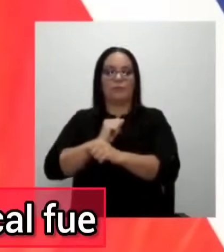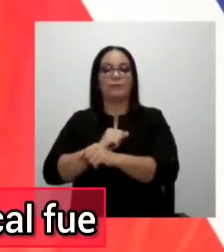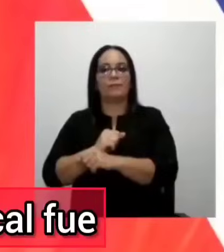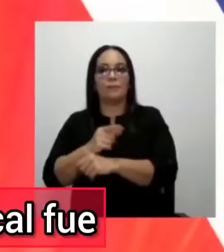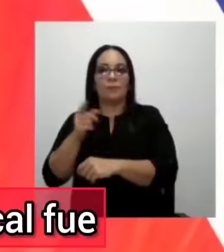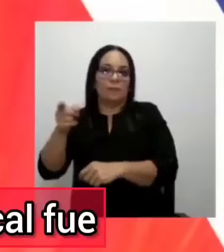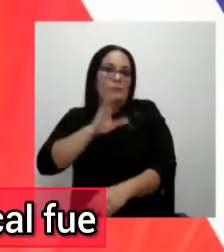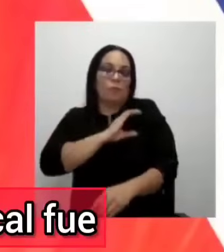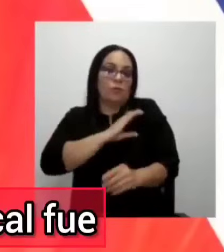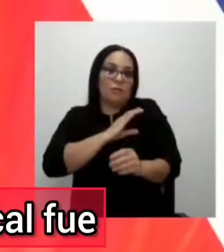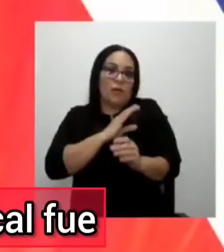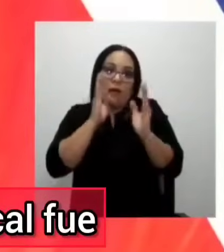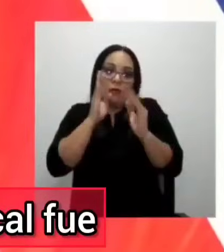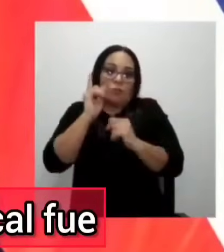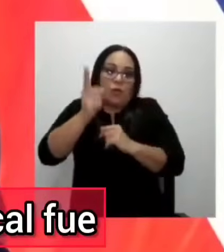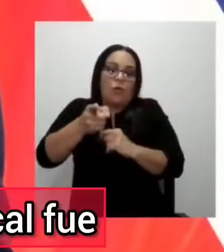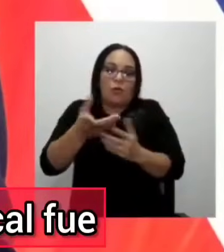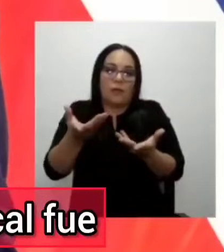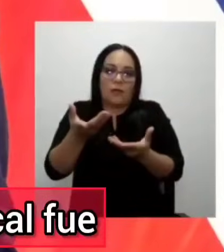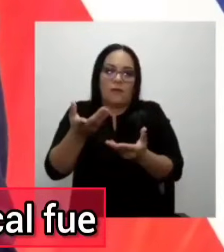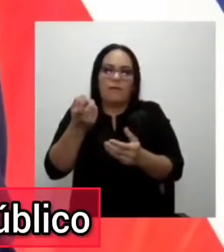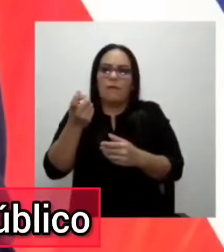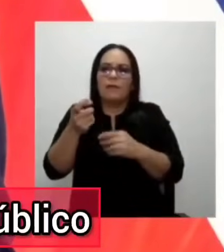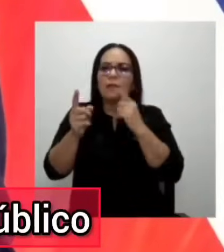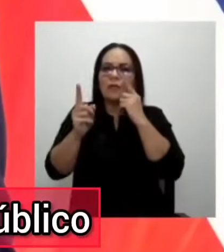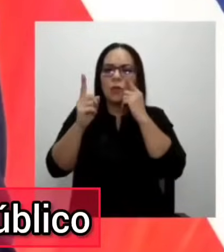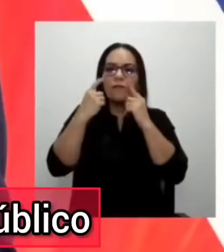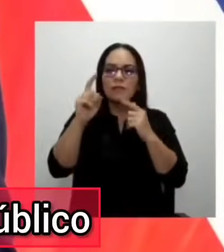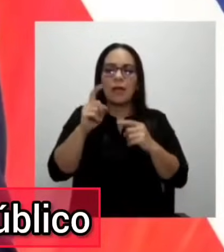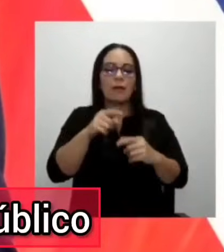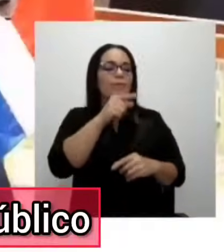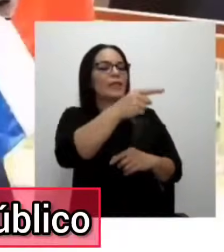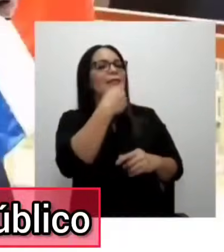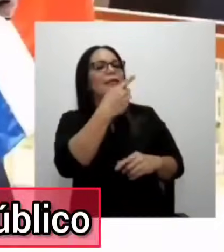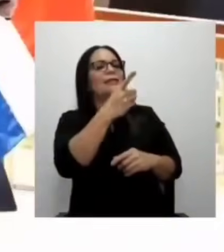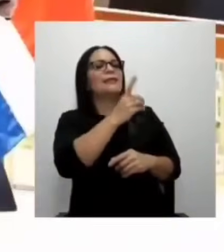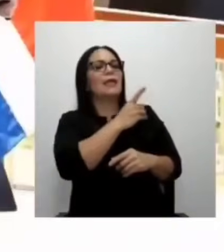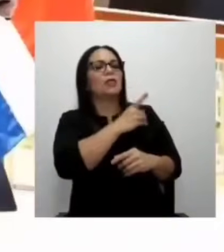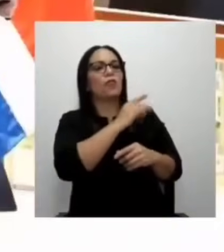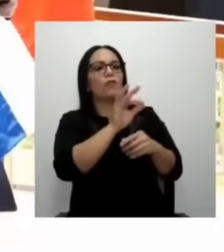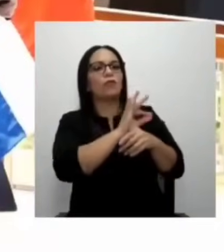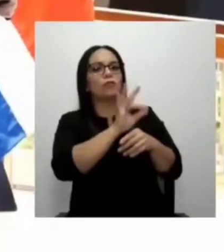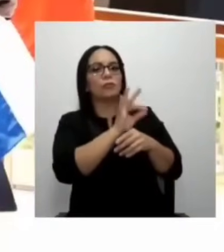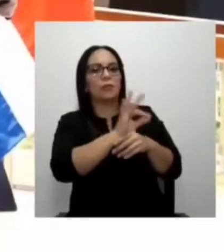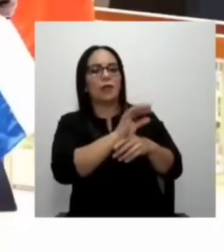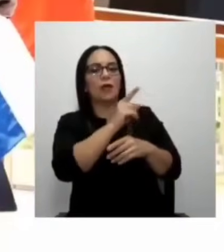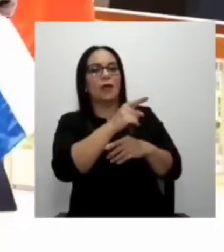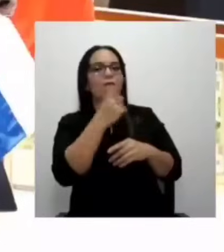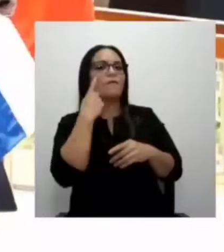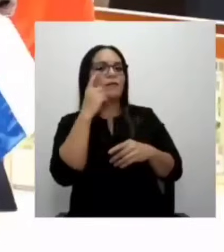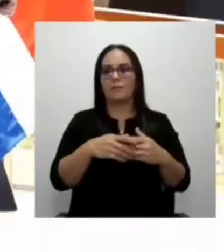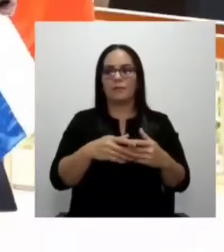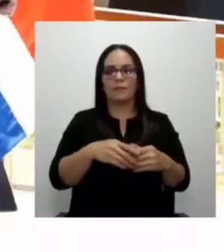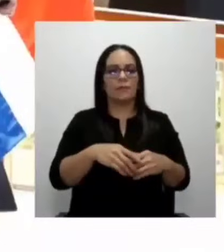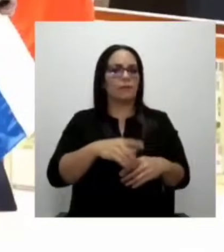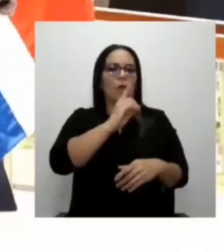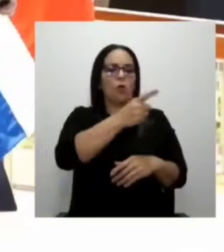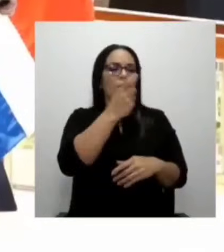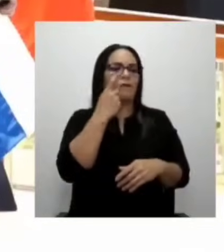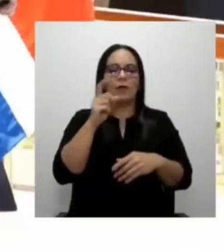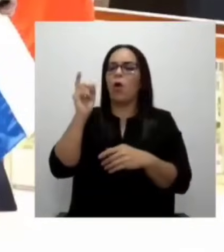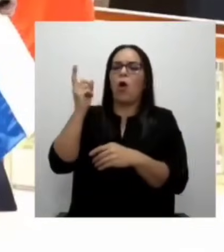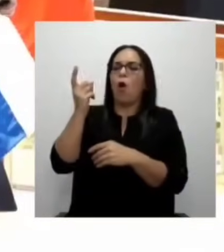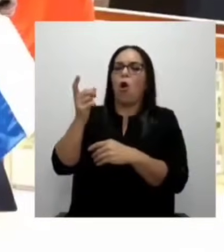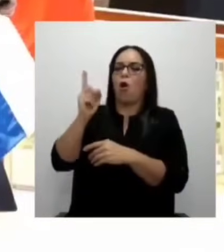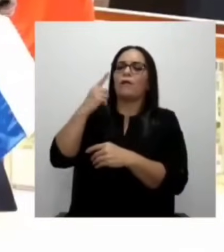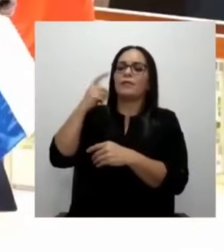una orden de un fiscal. Sí, señor. Dirección Funcional del Ministerio Público, orden del fiscal. Orden del fiscal. Vaya, agarre a esa gente y